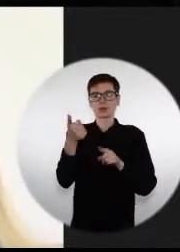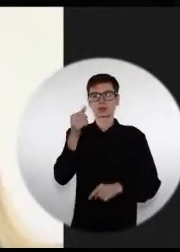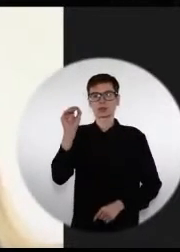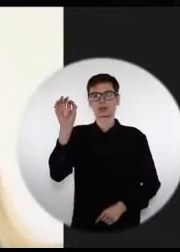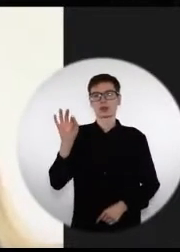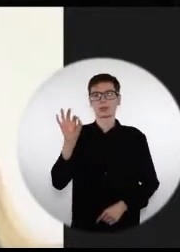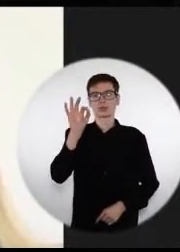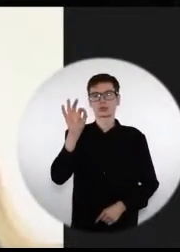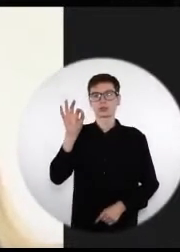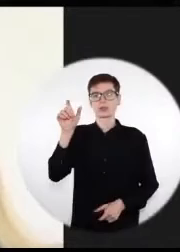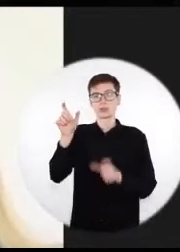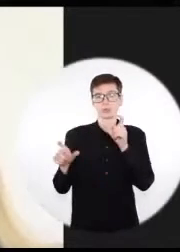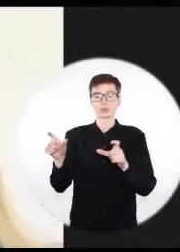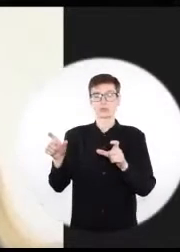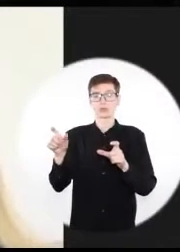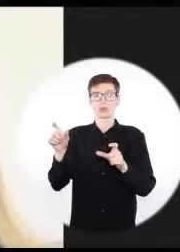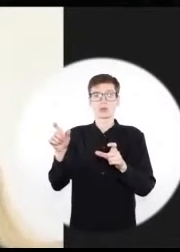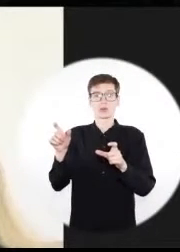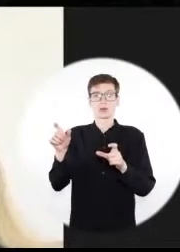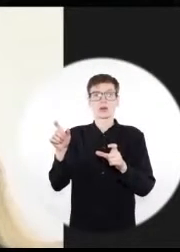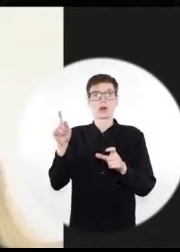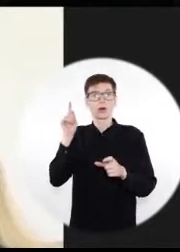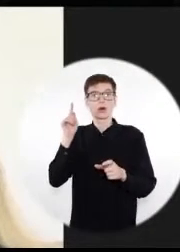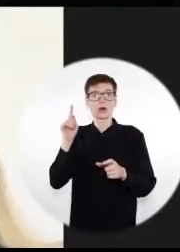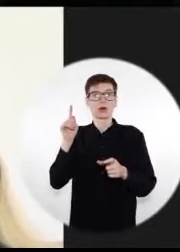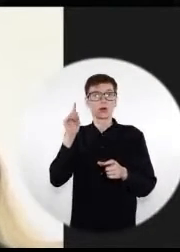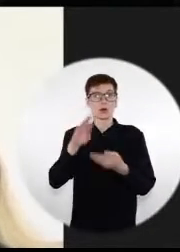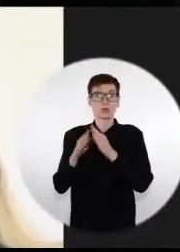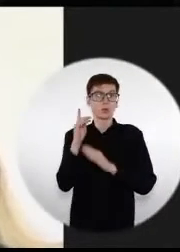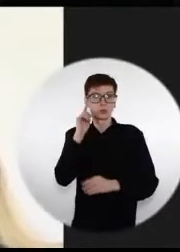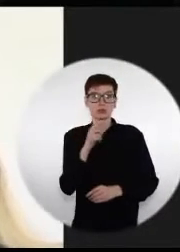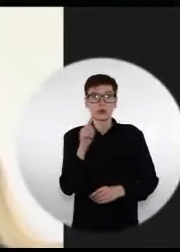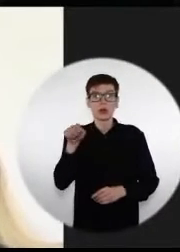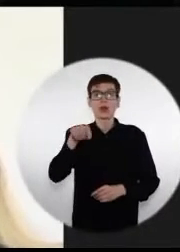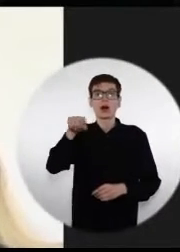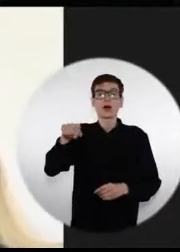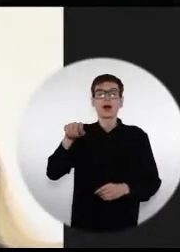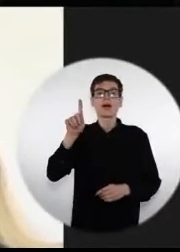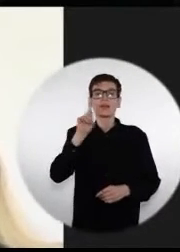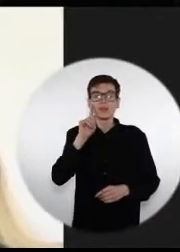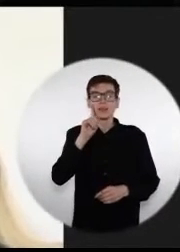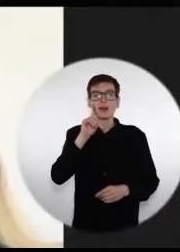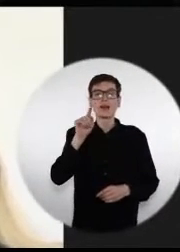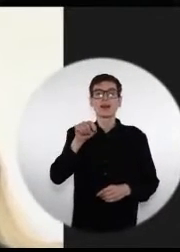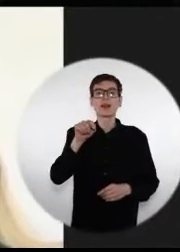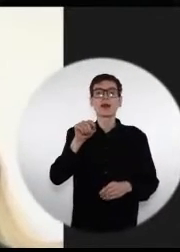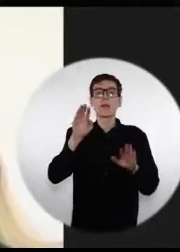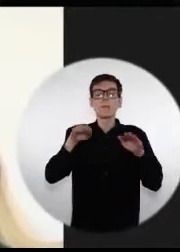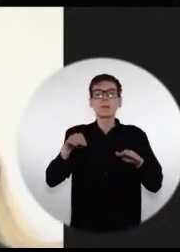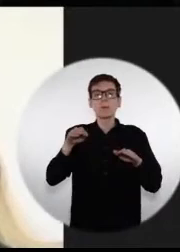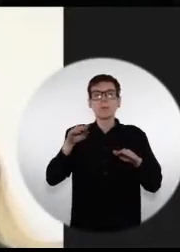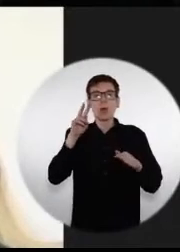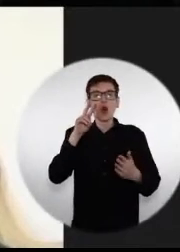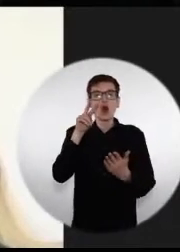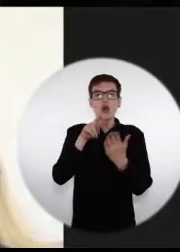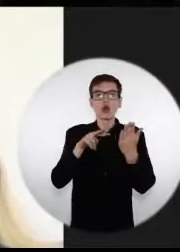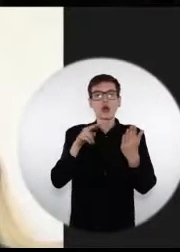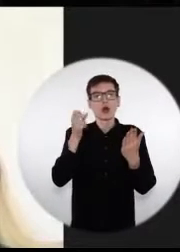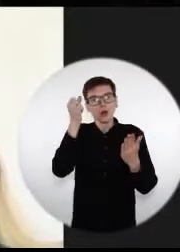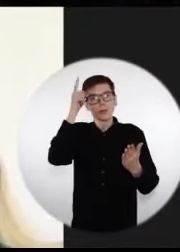poca comprensión lectora en chile al menos el 90% de la población sorda tiene una comprensión lectora de un niño de 9 años